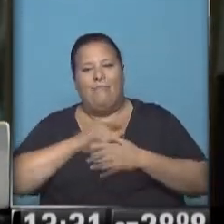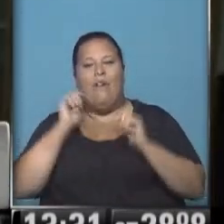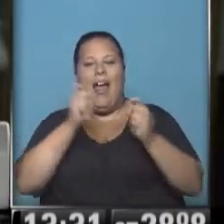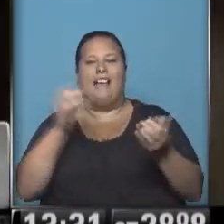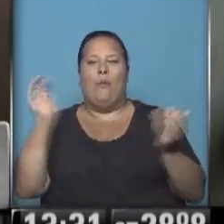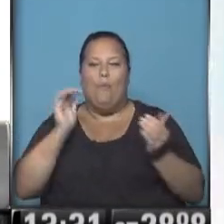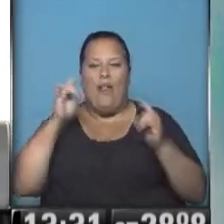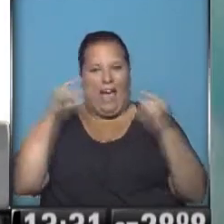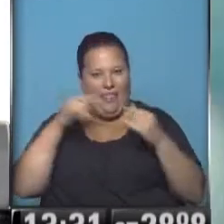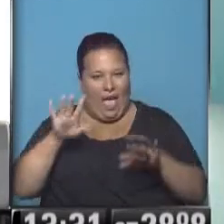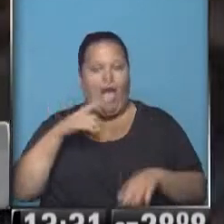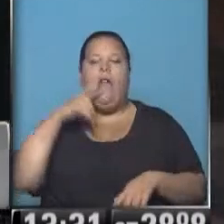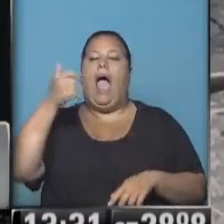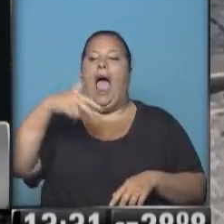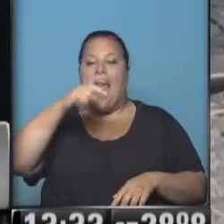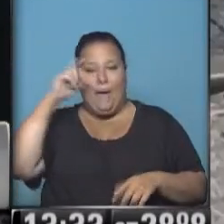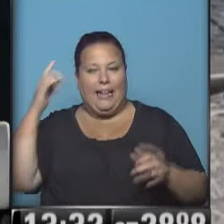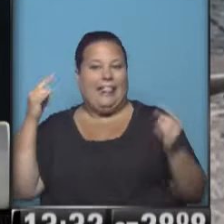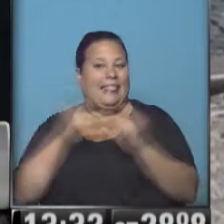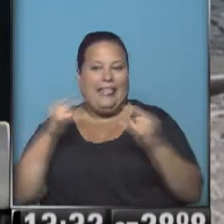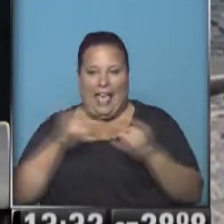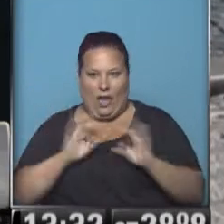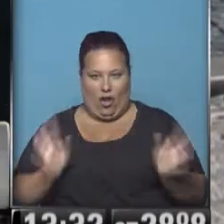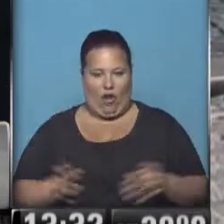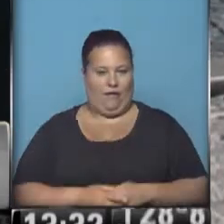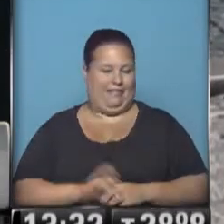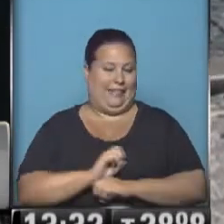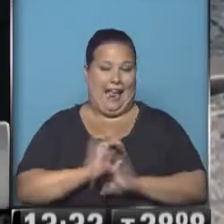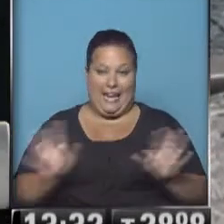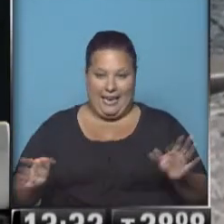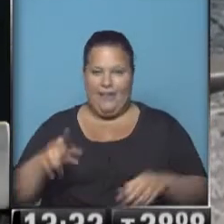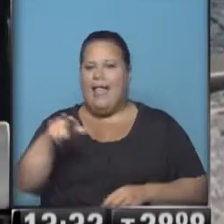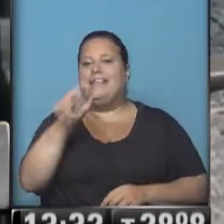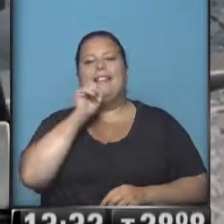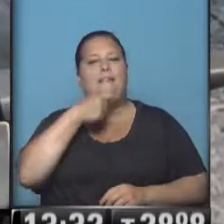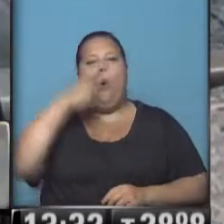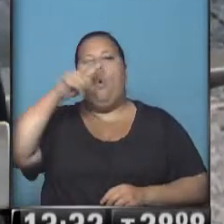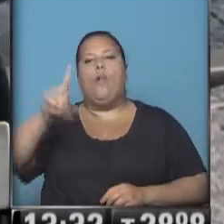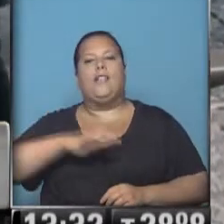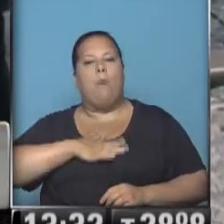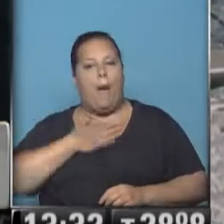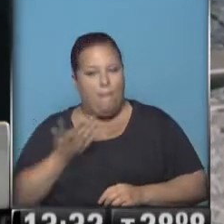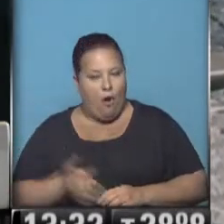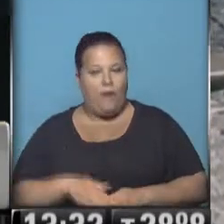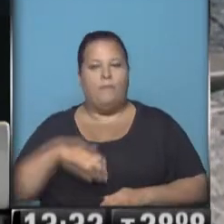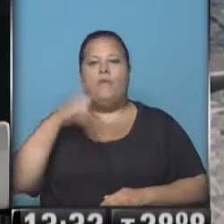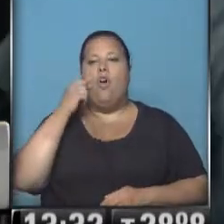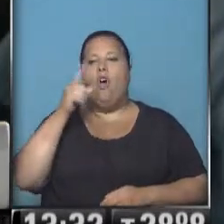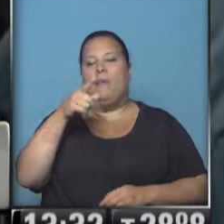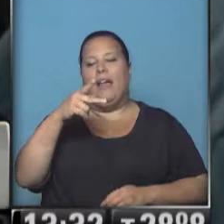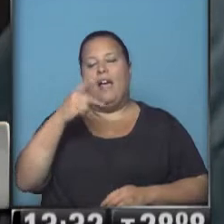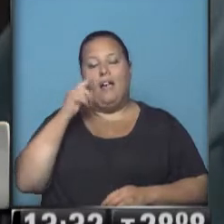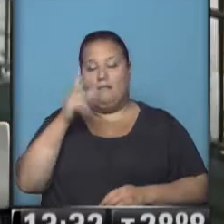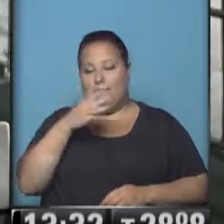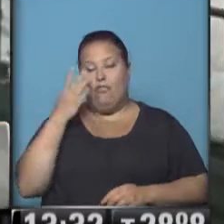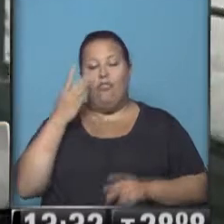muñeca diabólica. Annabelle, terror. Terrible, sí, esta es bellísima, es El Último Amor, con Michael Caine y